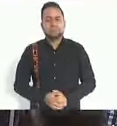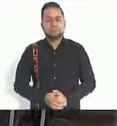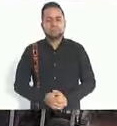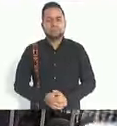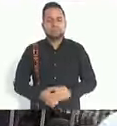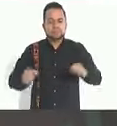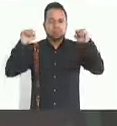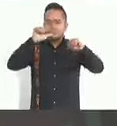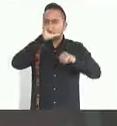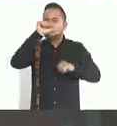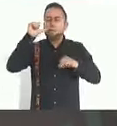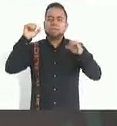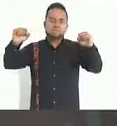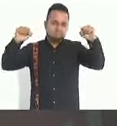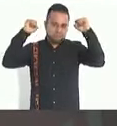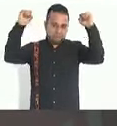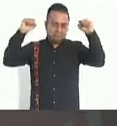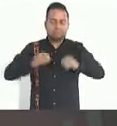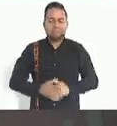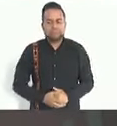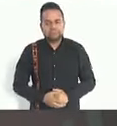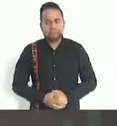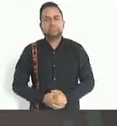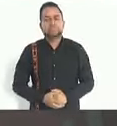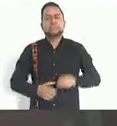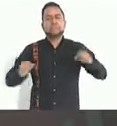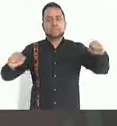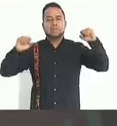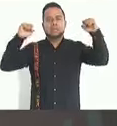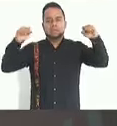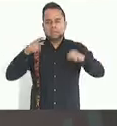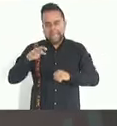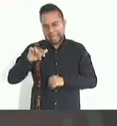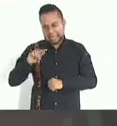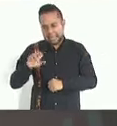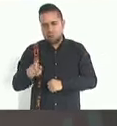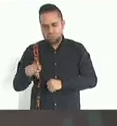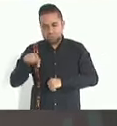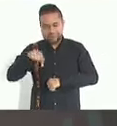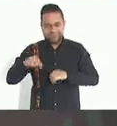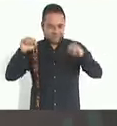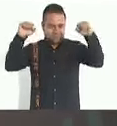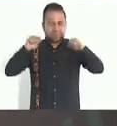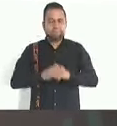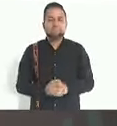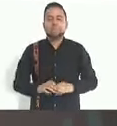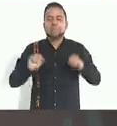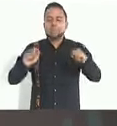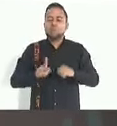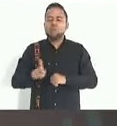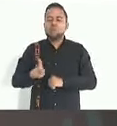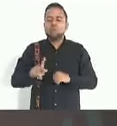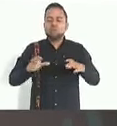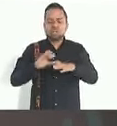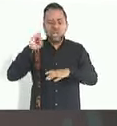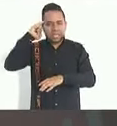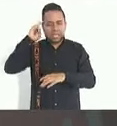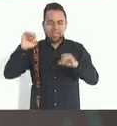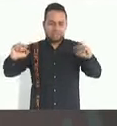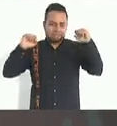¡Viva Juárez! ¡Viva Guelatao! ¡Viva los pueblos